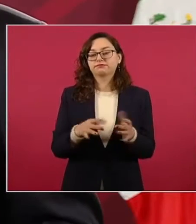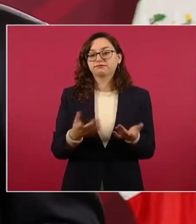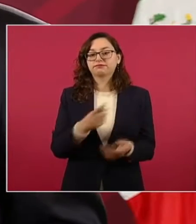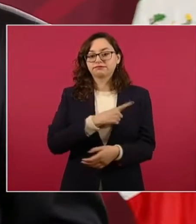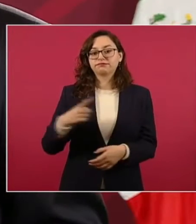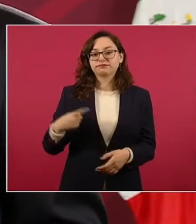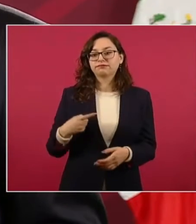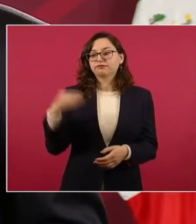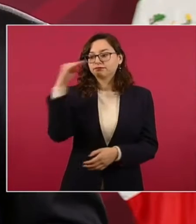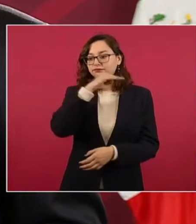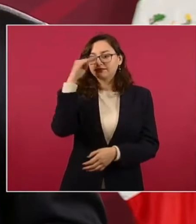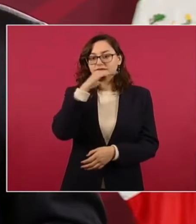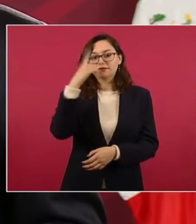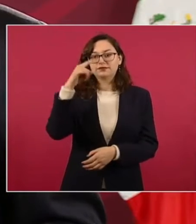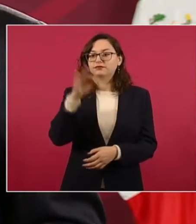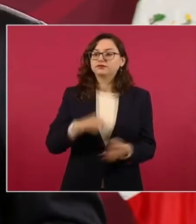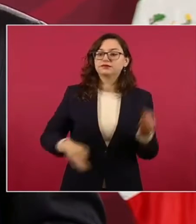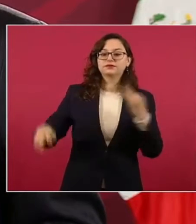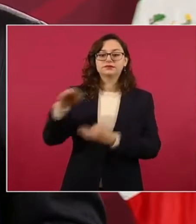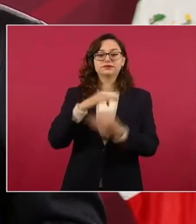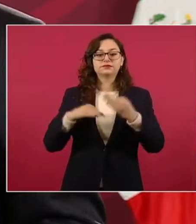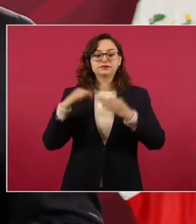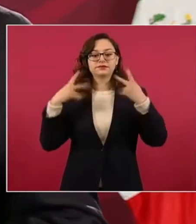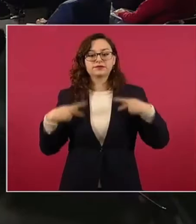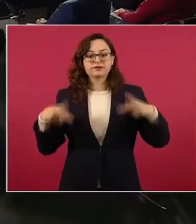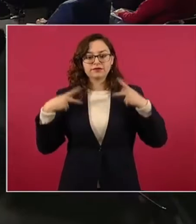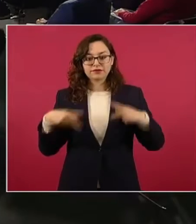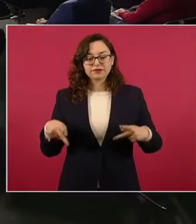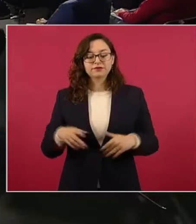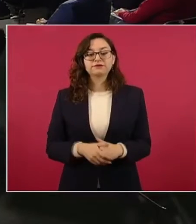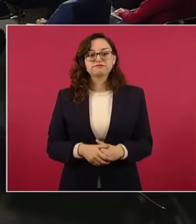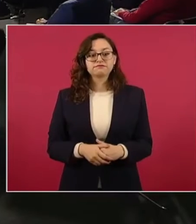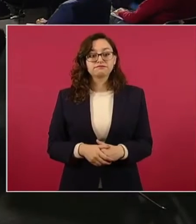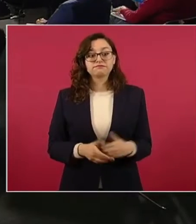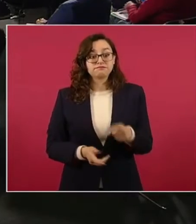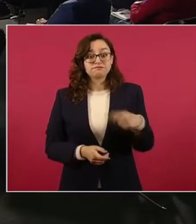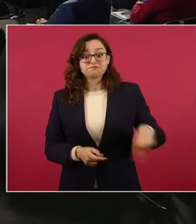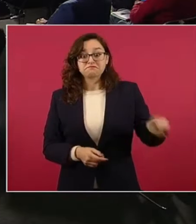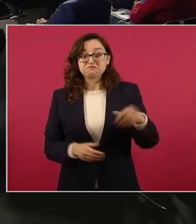cuenta con seguridad social. Pues eso les molesta,